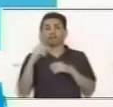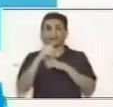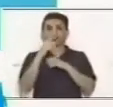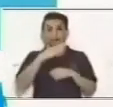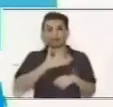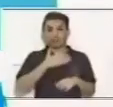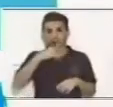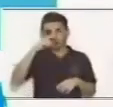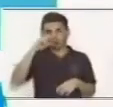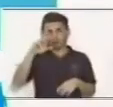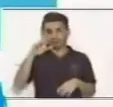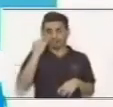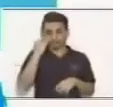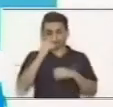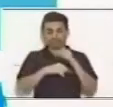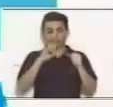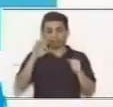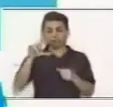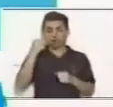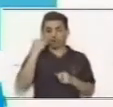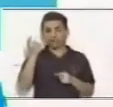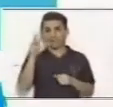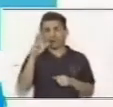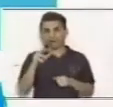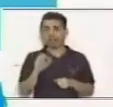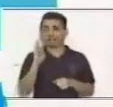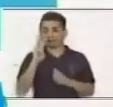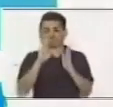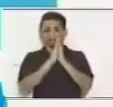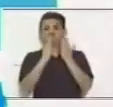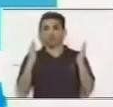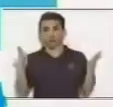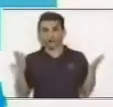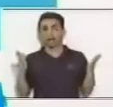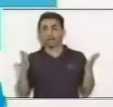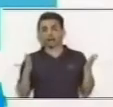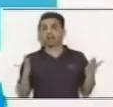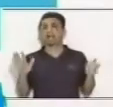¿Un trifoliar para qué nos ayuda? Para poder